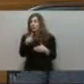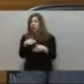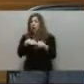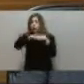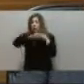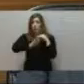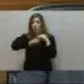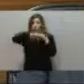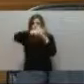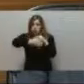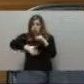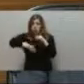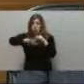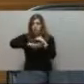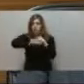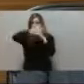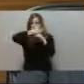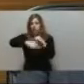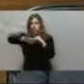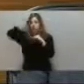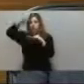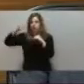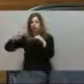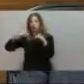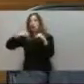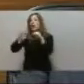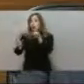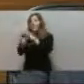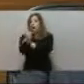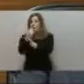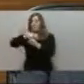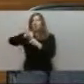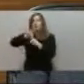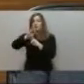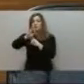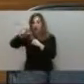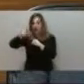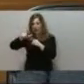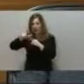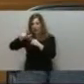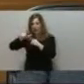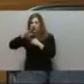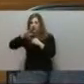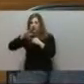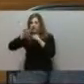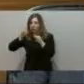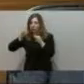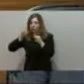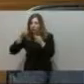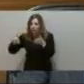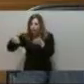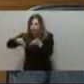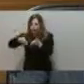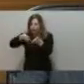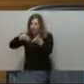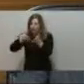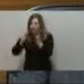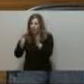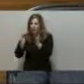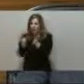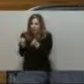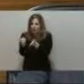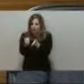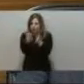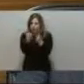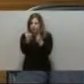de rebote del Musel, que entran por el contradique, mucho más pequeño, delgado y bajo que el que defiende